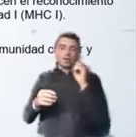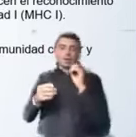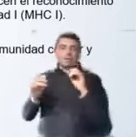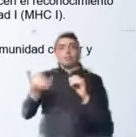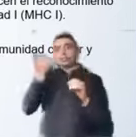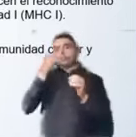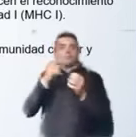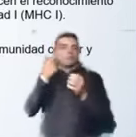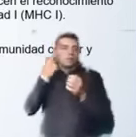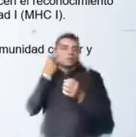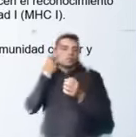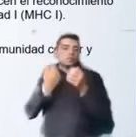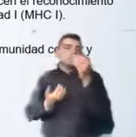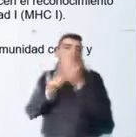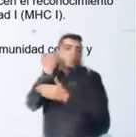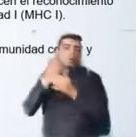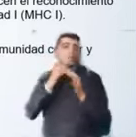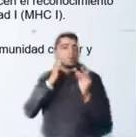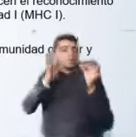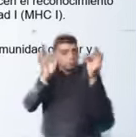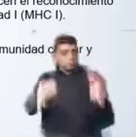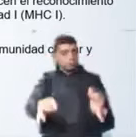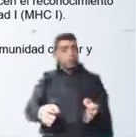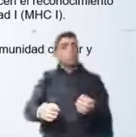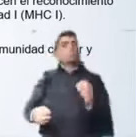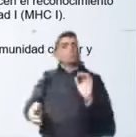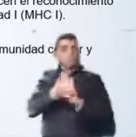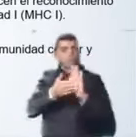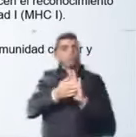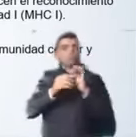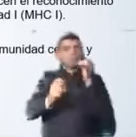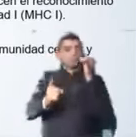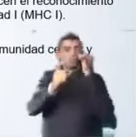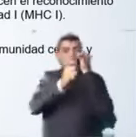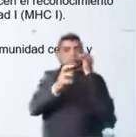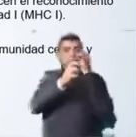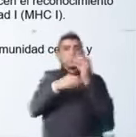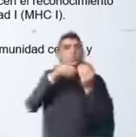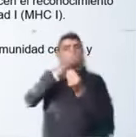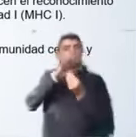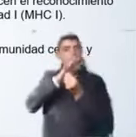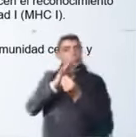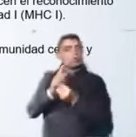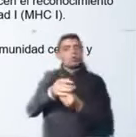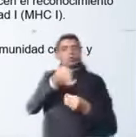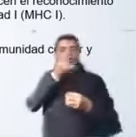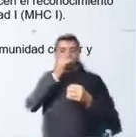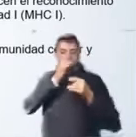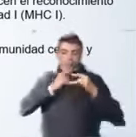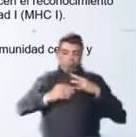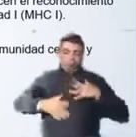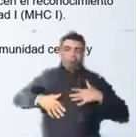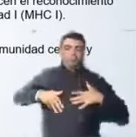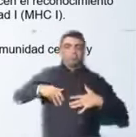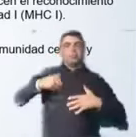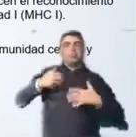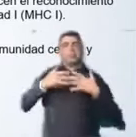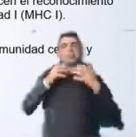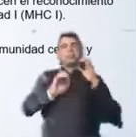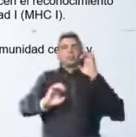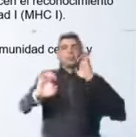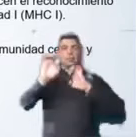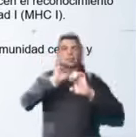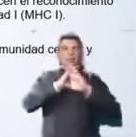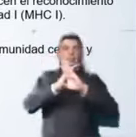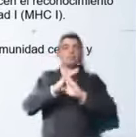sí tenemos evidencia científica de cómo actúa el Ganoderma lucidum frente al sistema inmunológico, cómo lo promueve con la infección